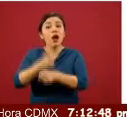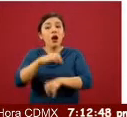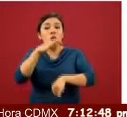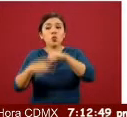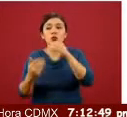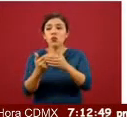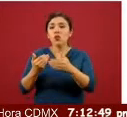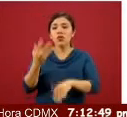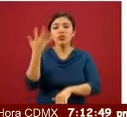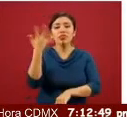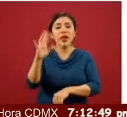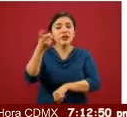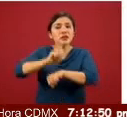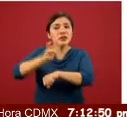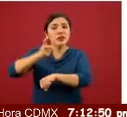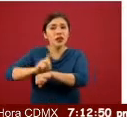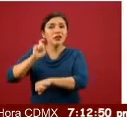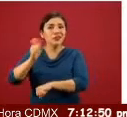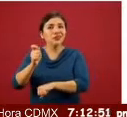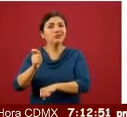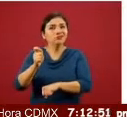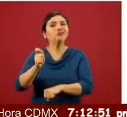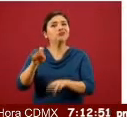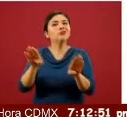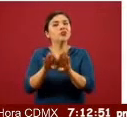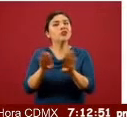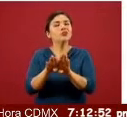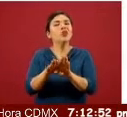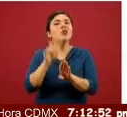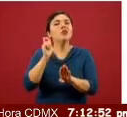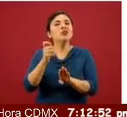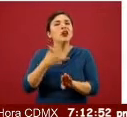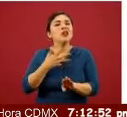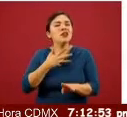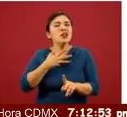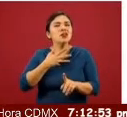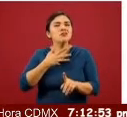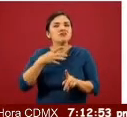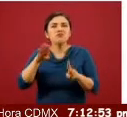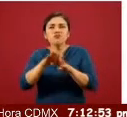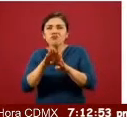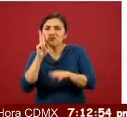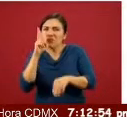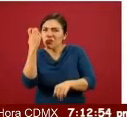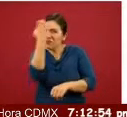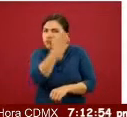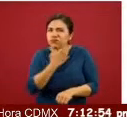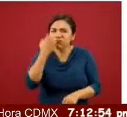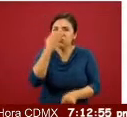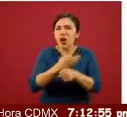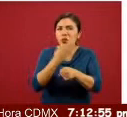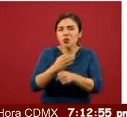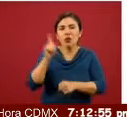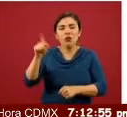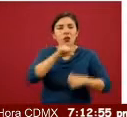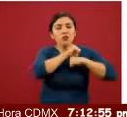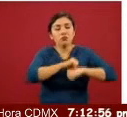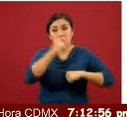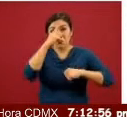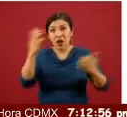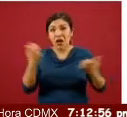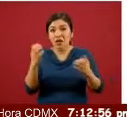días, que es el promedio más o menos que se está tomando en este momento el SINAVE para poder realizar